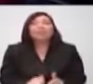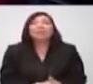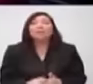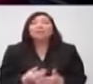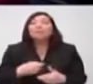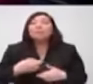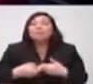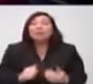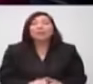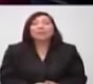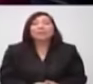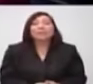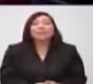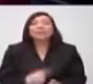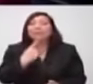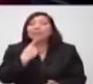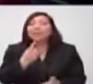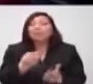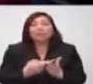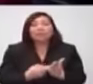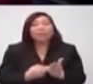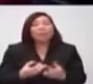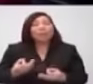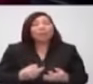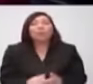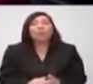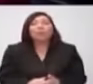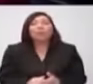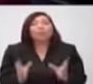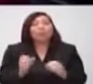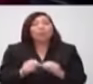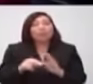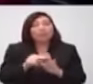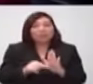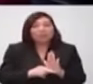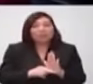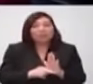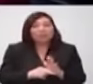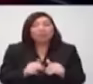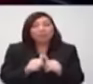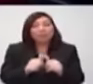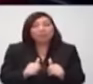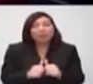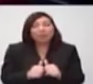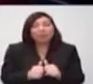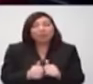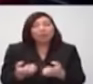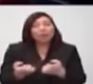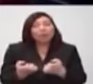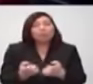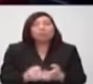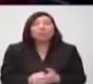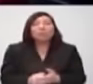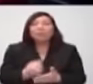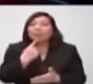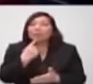y preoperación. Se estableció un régimen tarifario acorde a la normatividad y al modelo económico de la concesión. Y